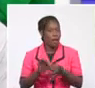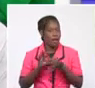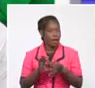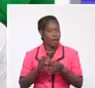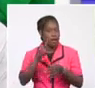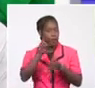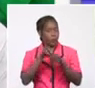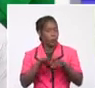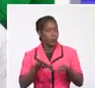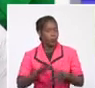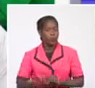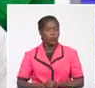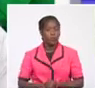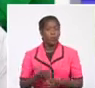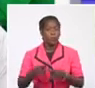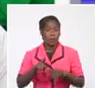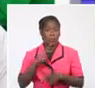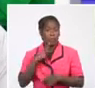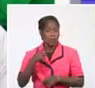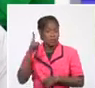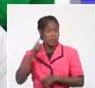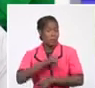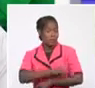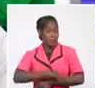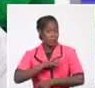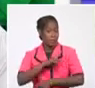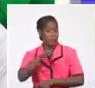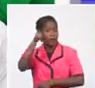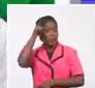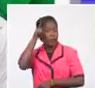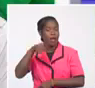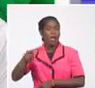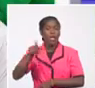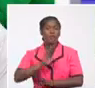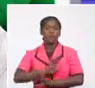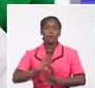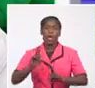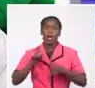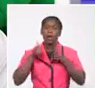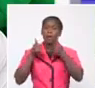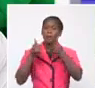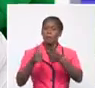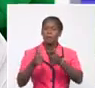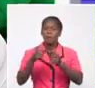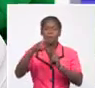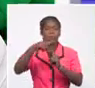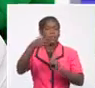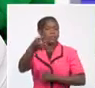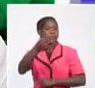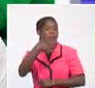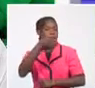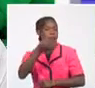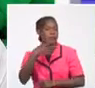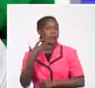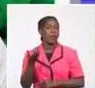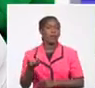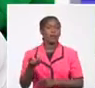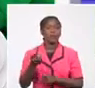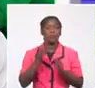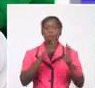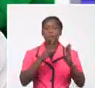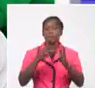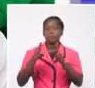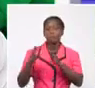antibióticos, con un grupo de medicamentos relacionados Aspirina incluso. Con la